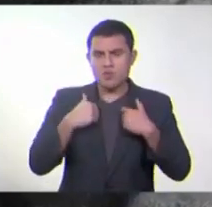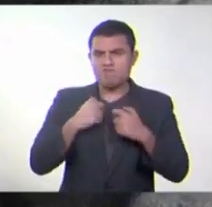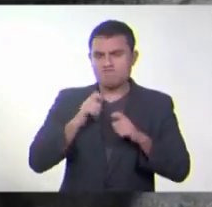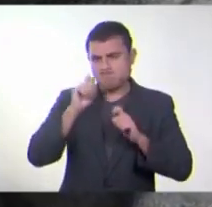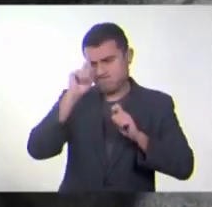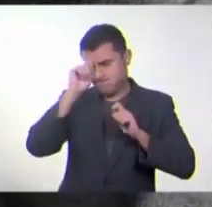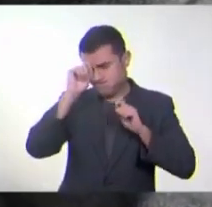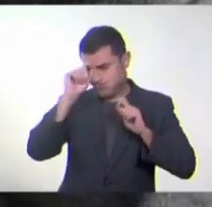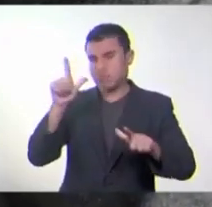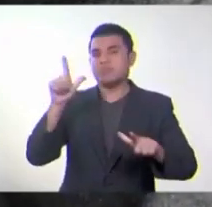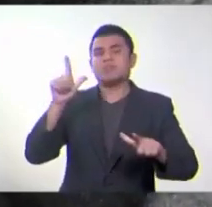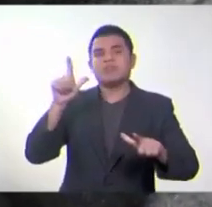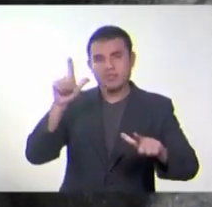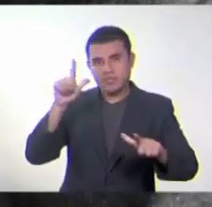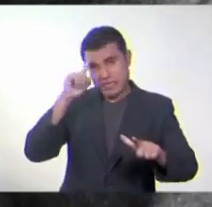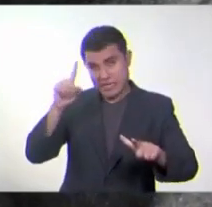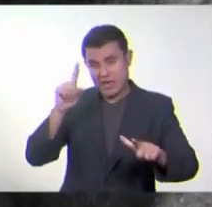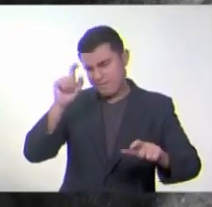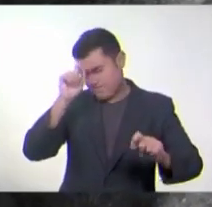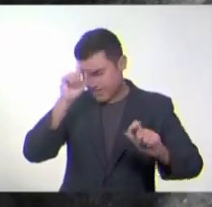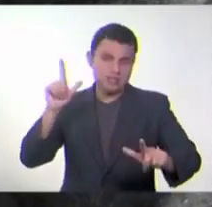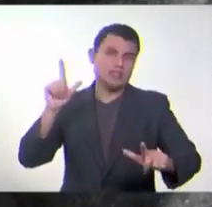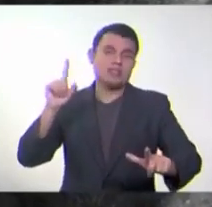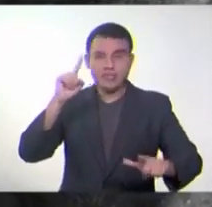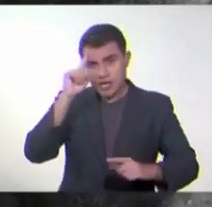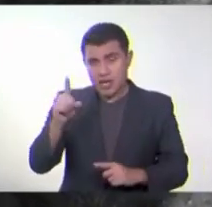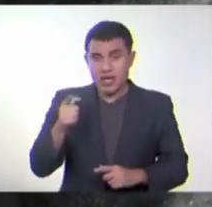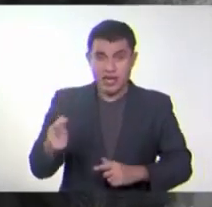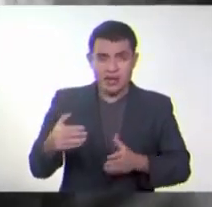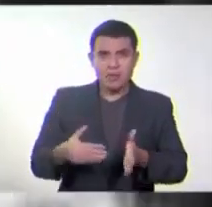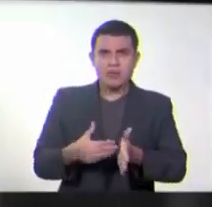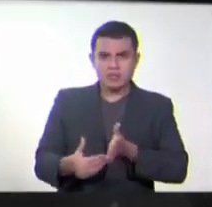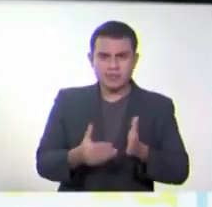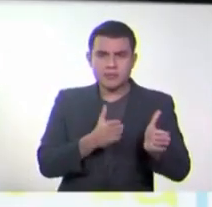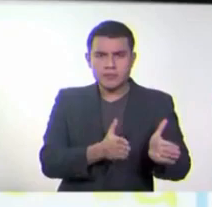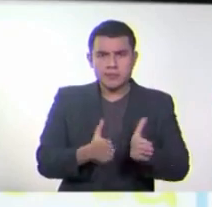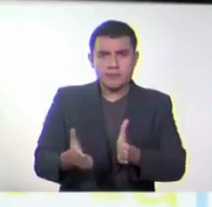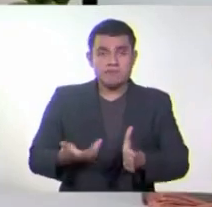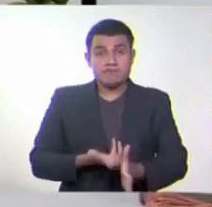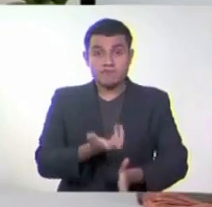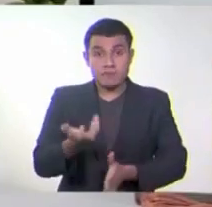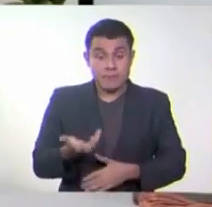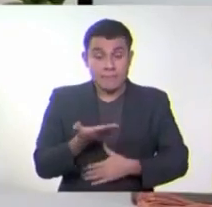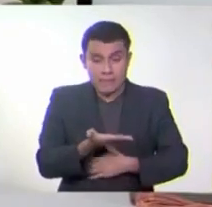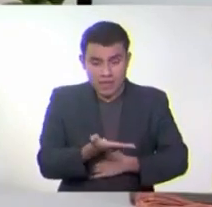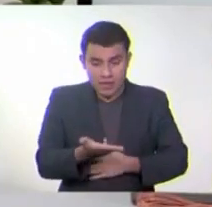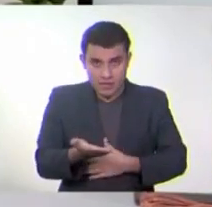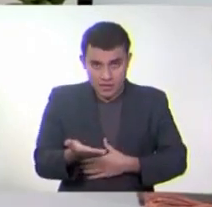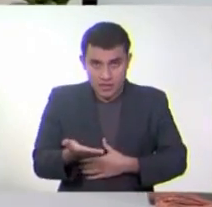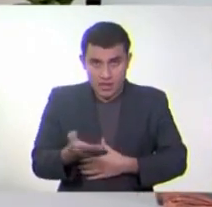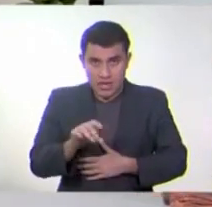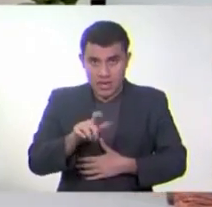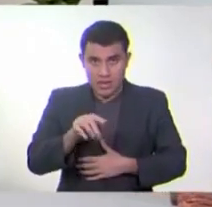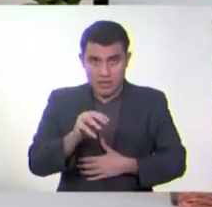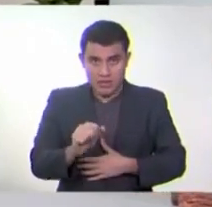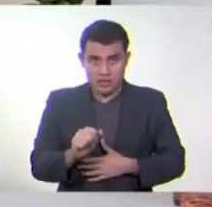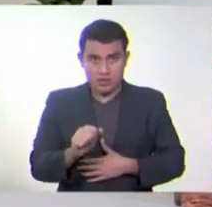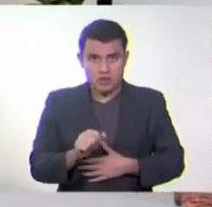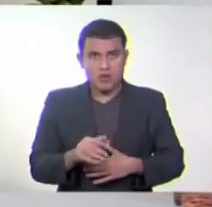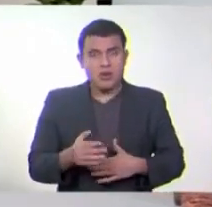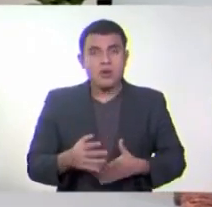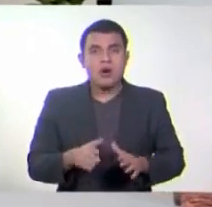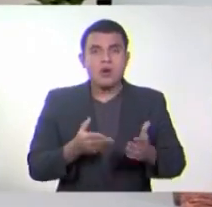idea en la cual él comenzó a organizar los elementos de los más